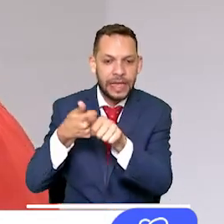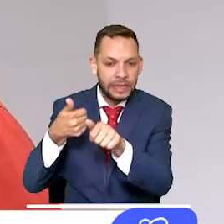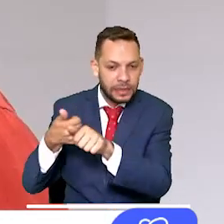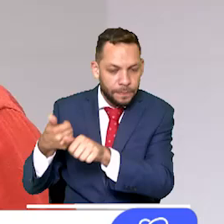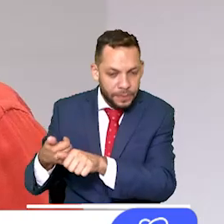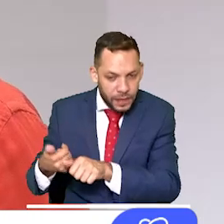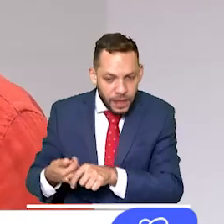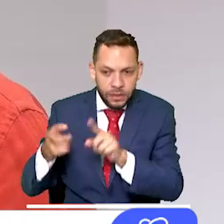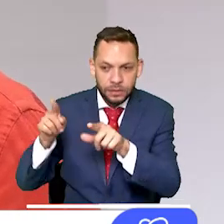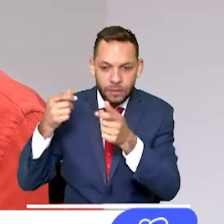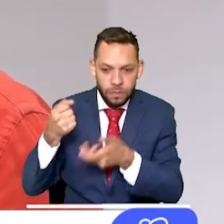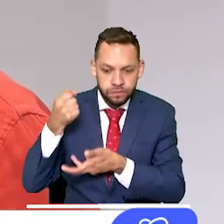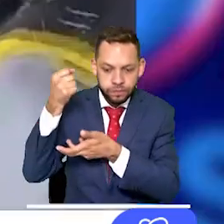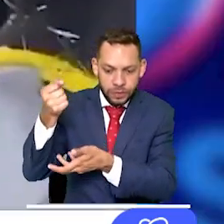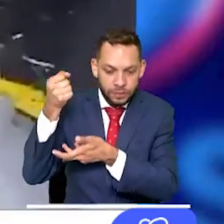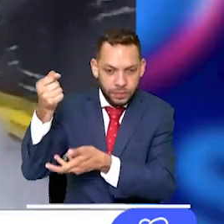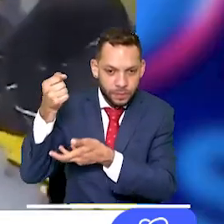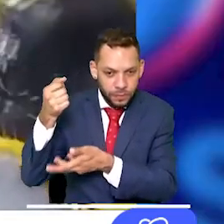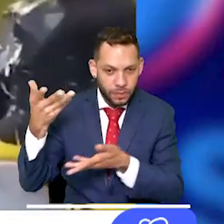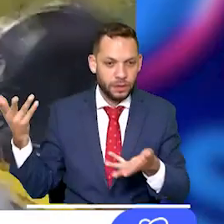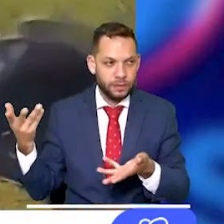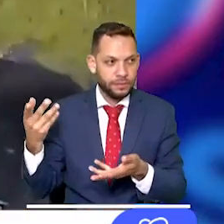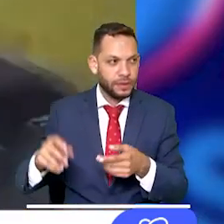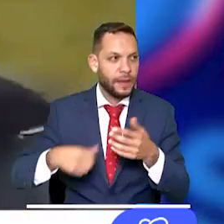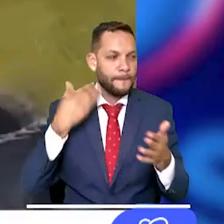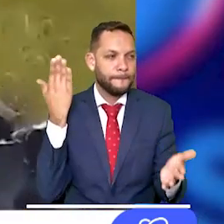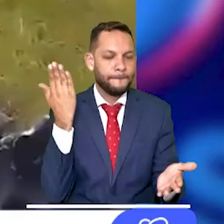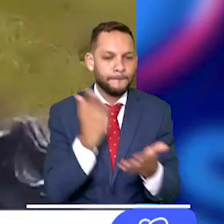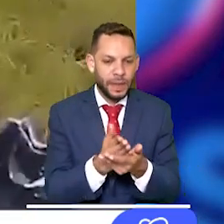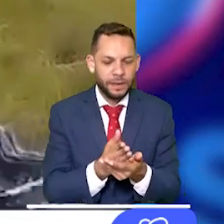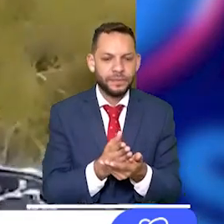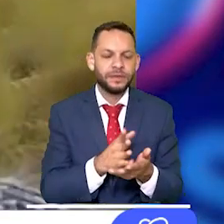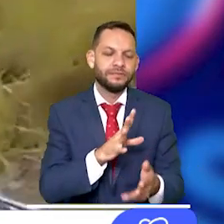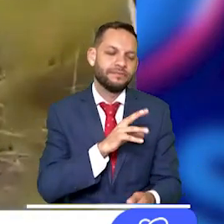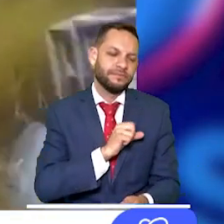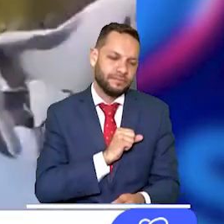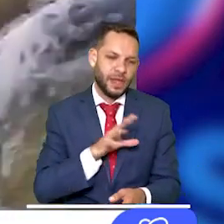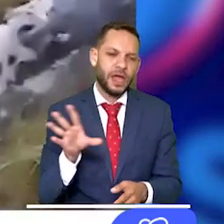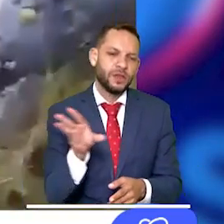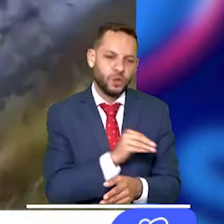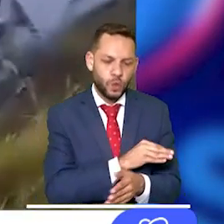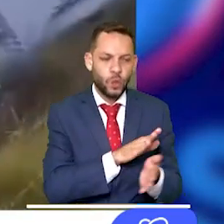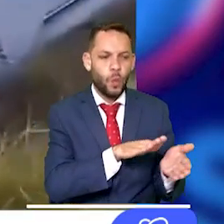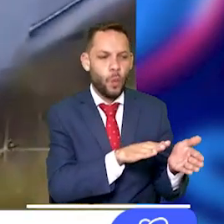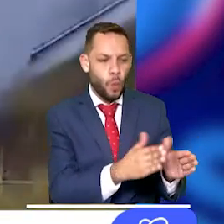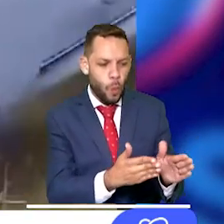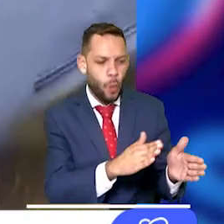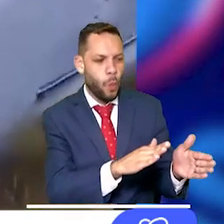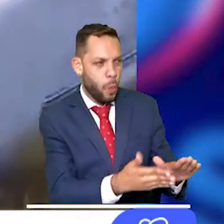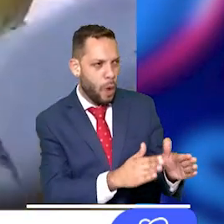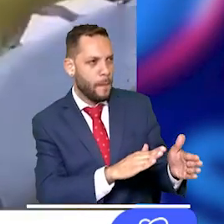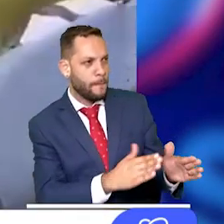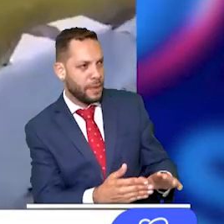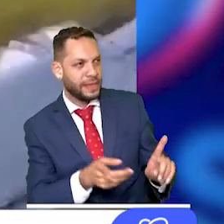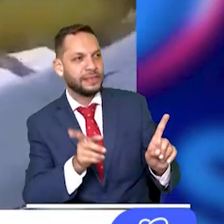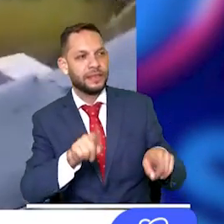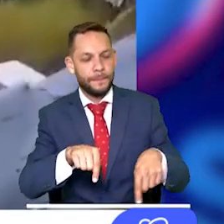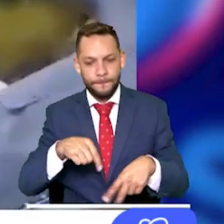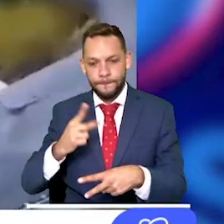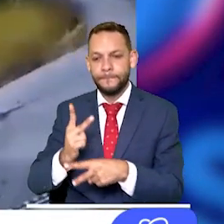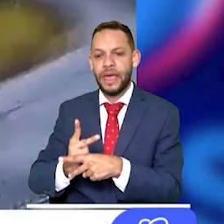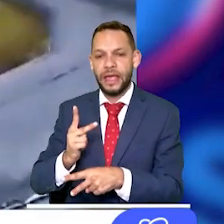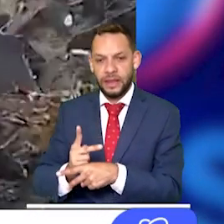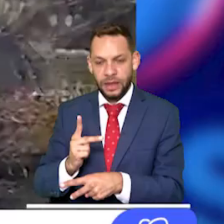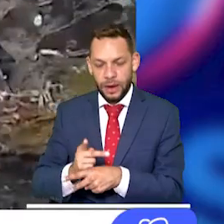recursos para esto no deben recortarse este terrible evento ha dejado un luto en la región de bichada y ha resaltado los riesgos que enfrentan los